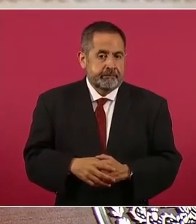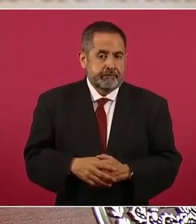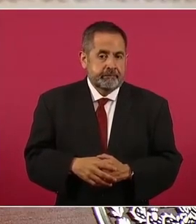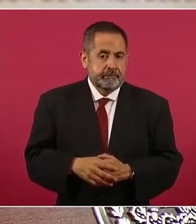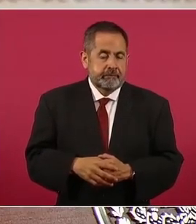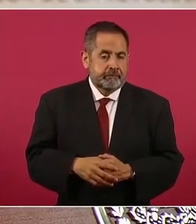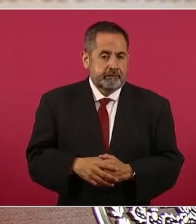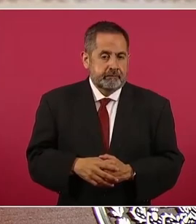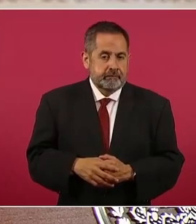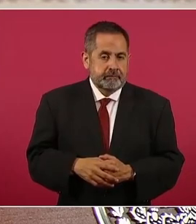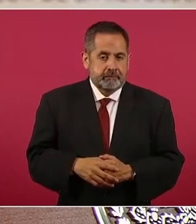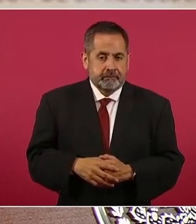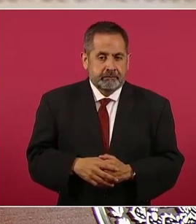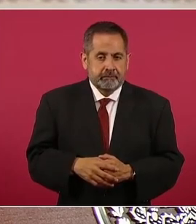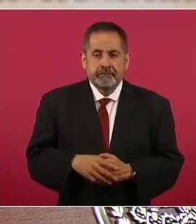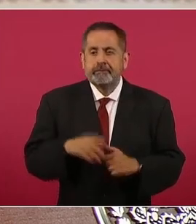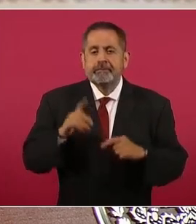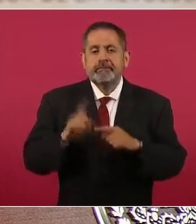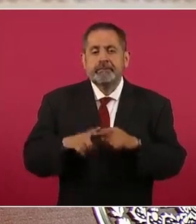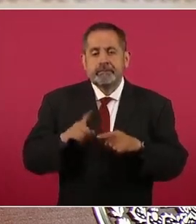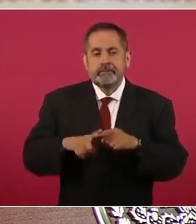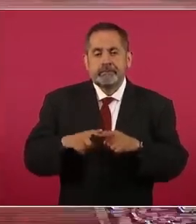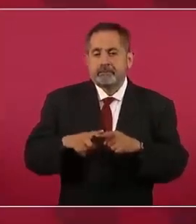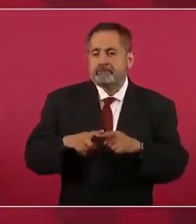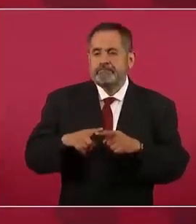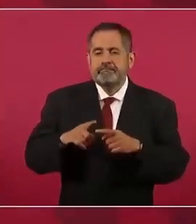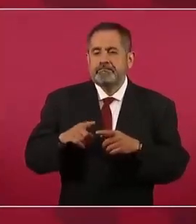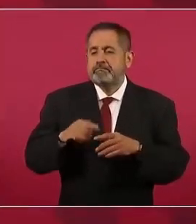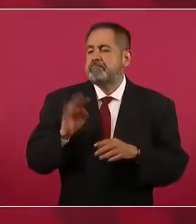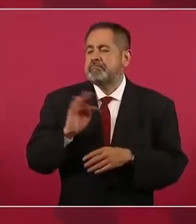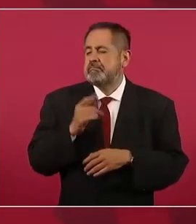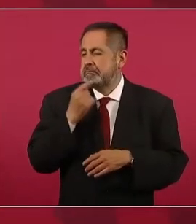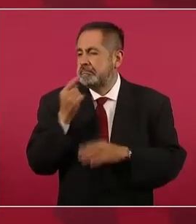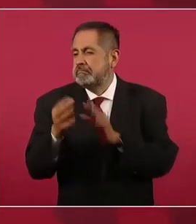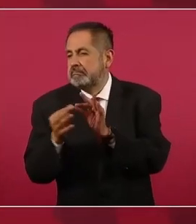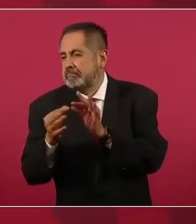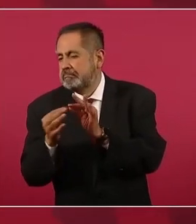si no más autoridad, más dominio